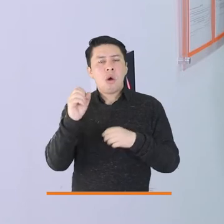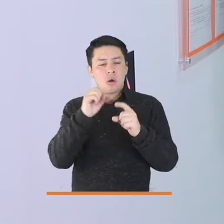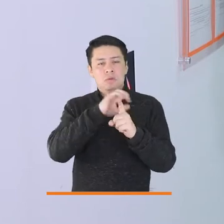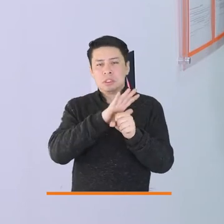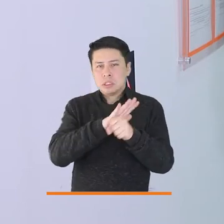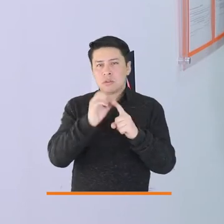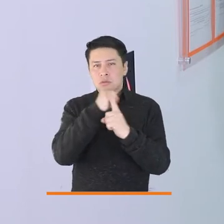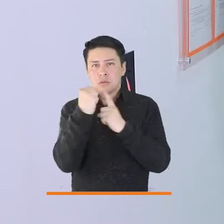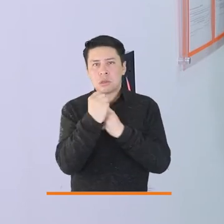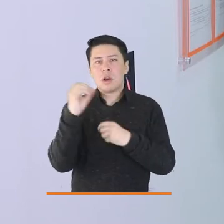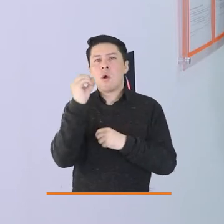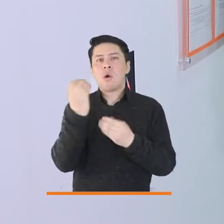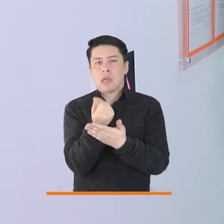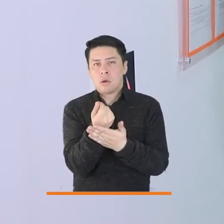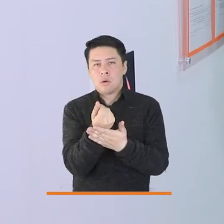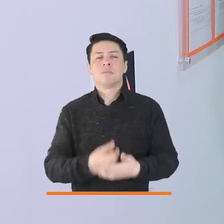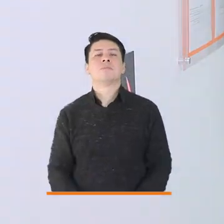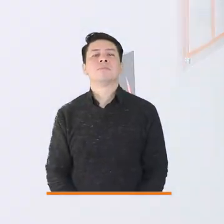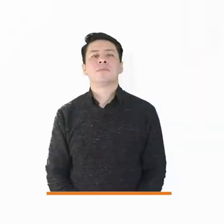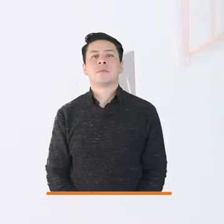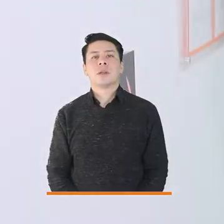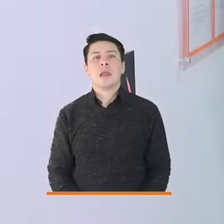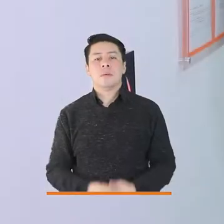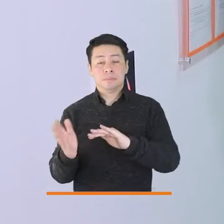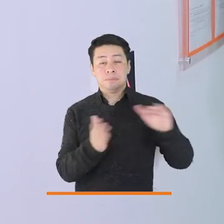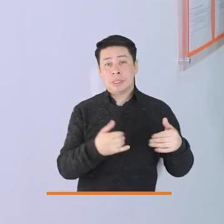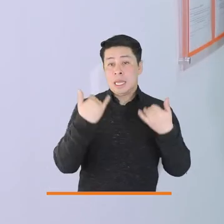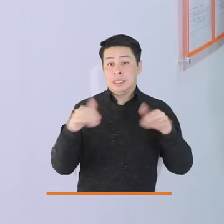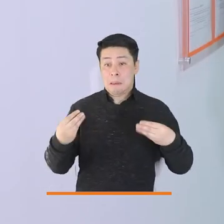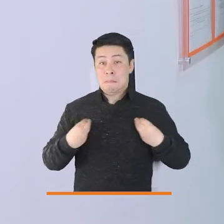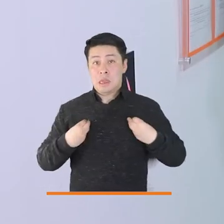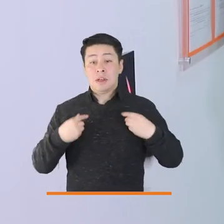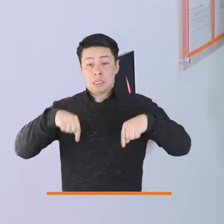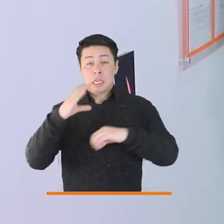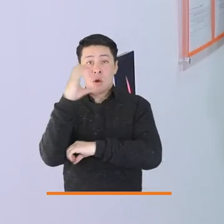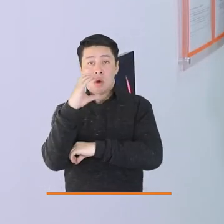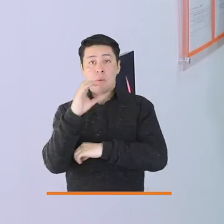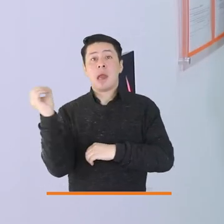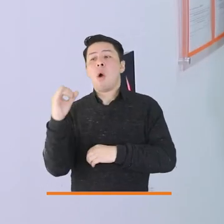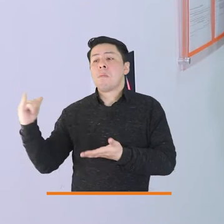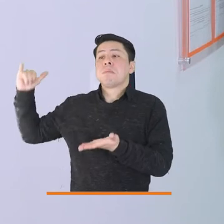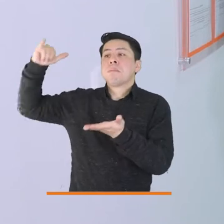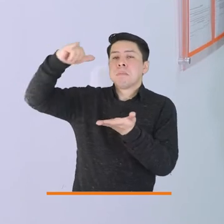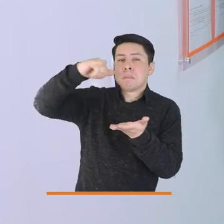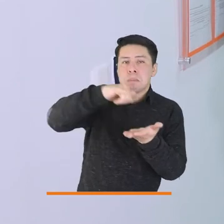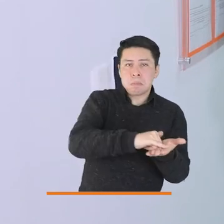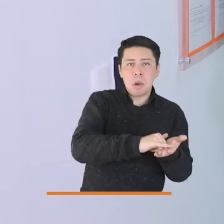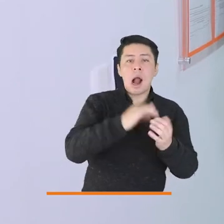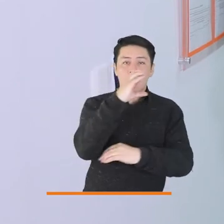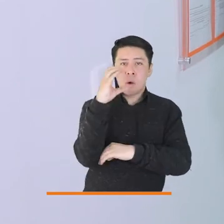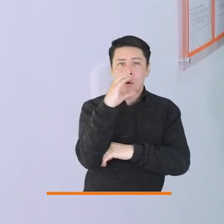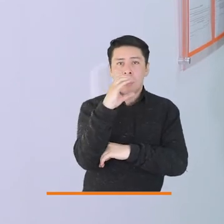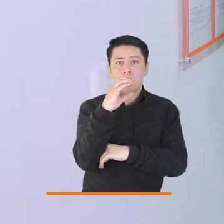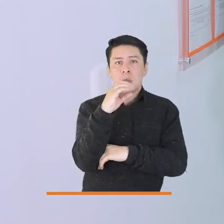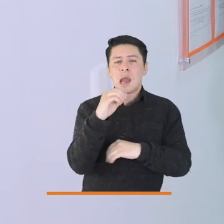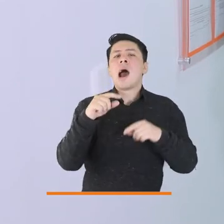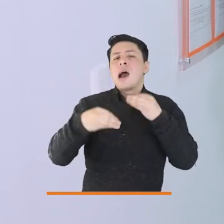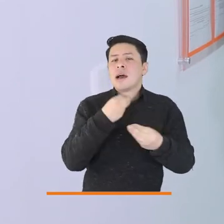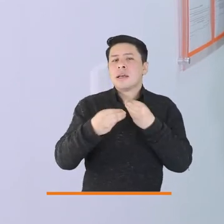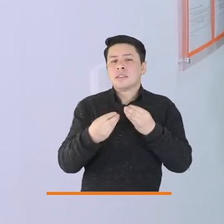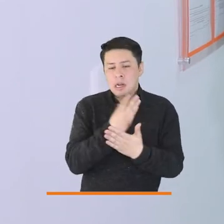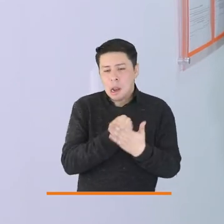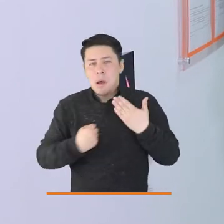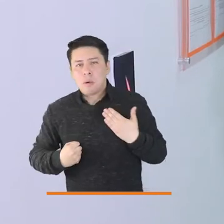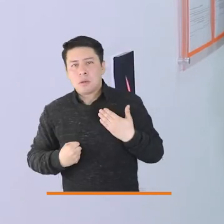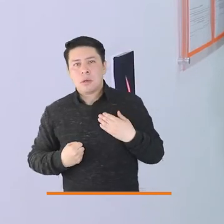o condición social o económica. Ya sea que vivas en el país o solo viajes a Colombia a practicarte el tratamiento de